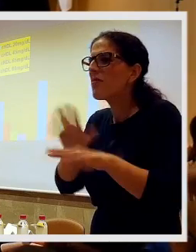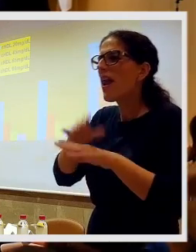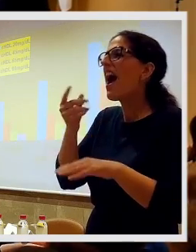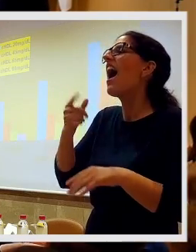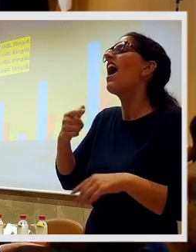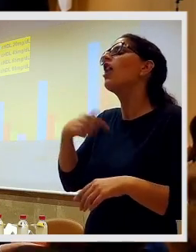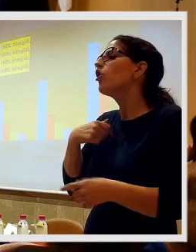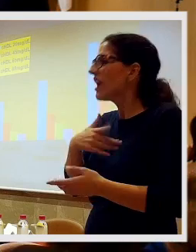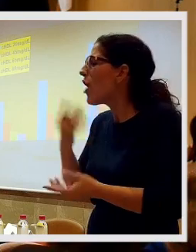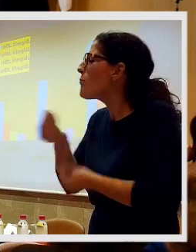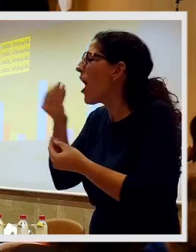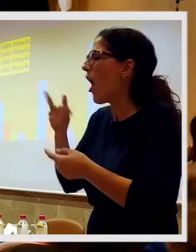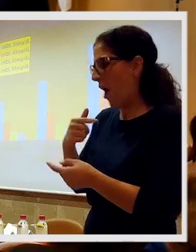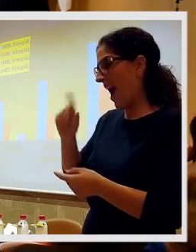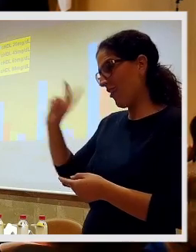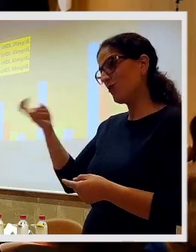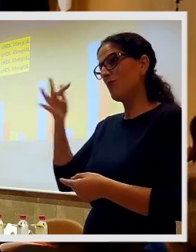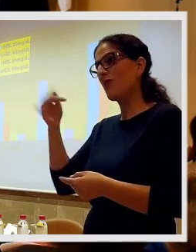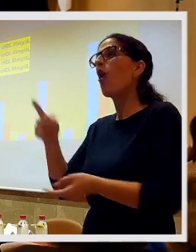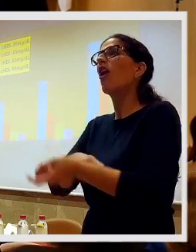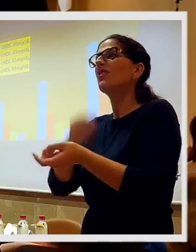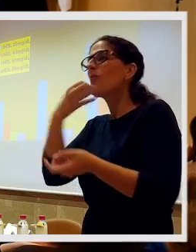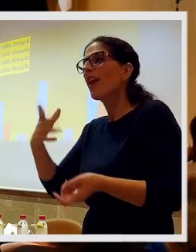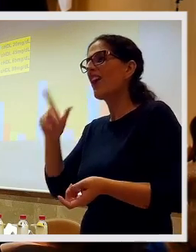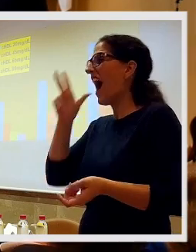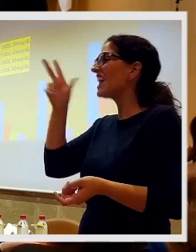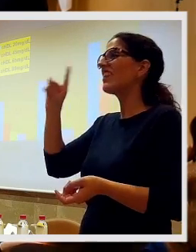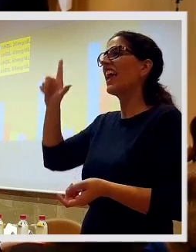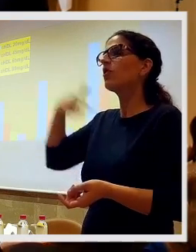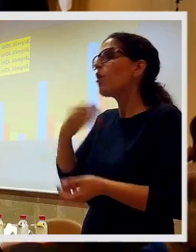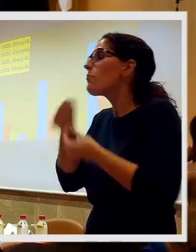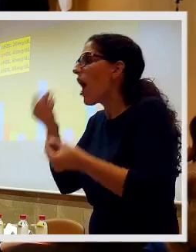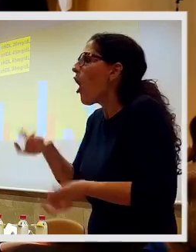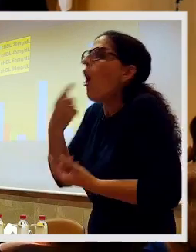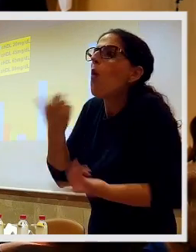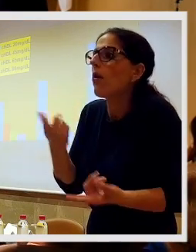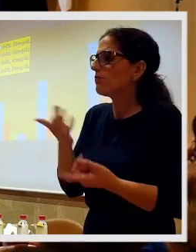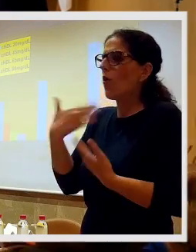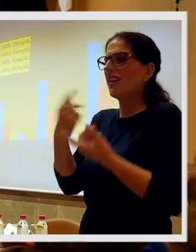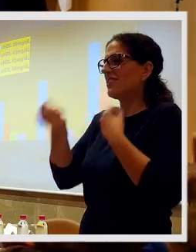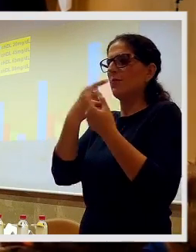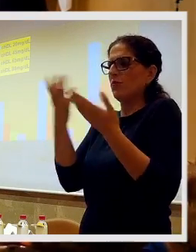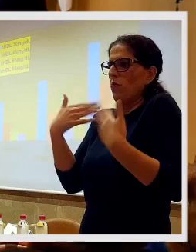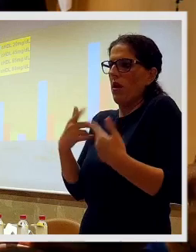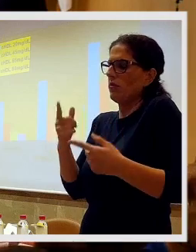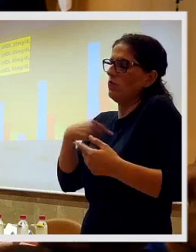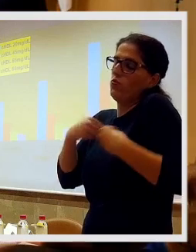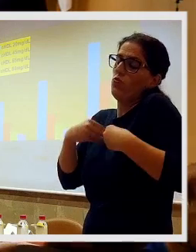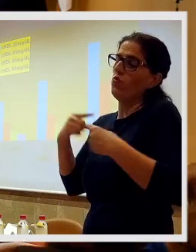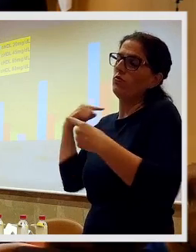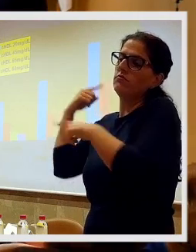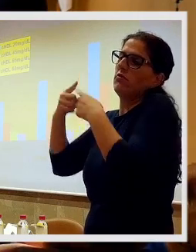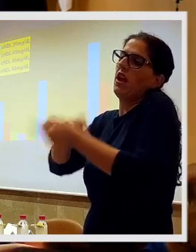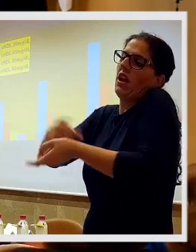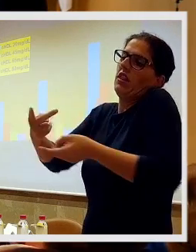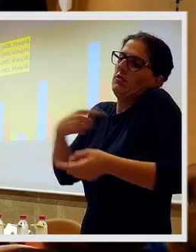unas magníficas medicinas, como ahora veremos, para bajar el colesterol malo. Por lo tanto, ya os digo que una de las mejores herencias que nos pueden